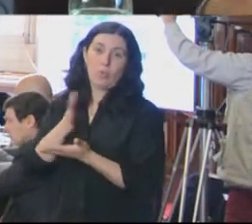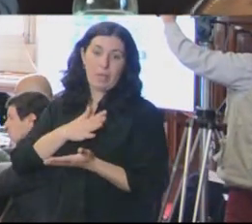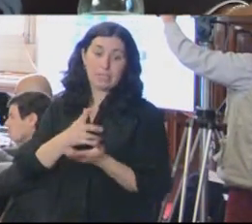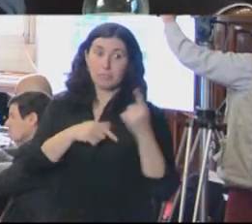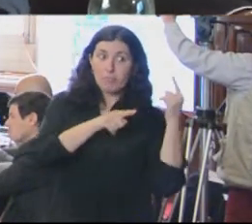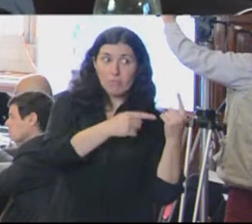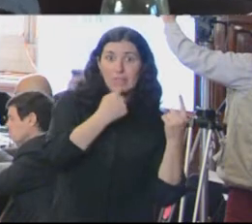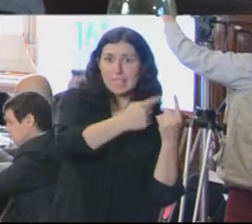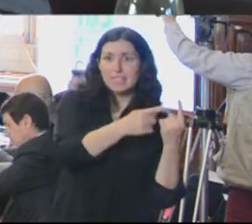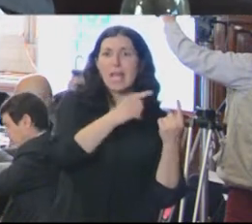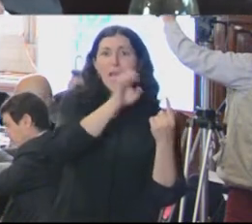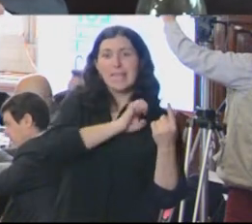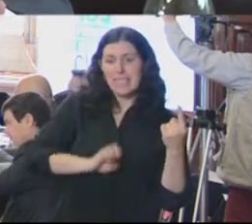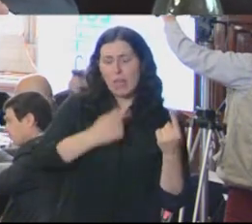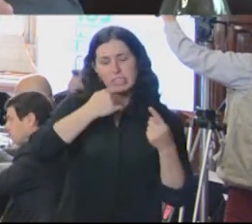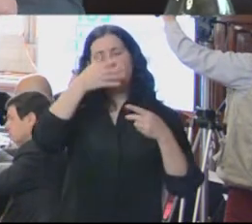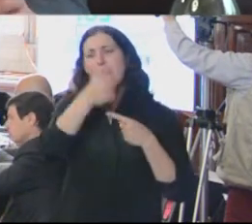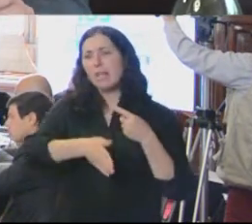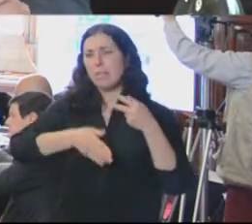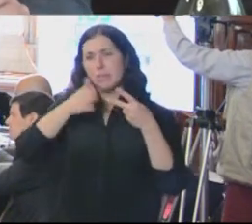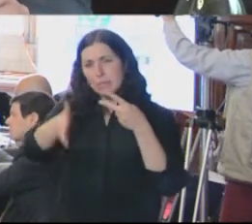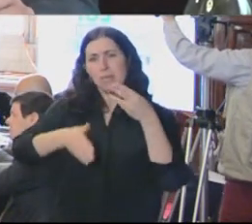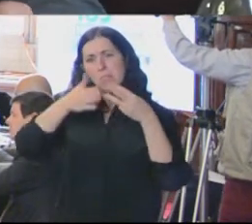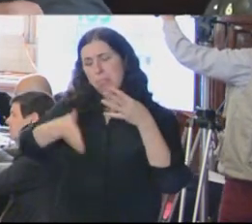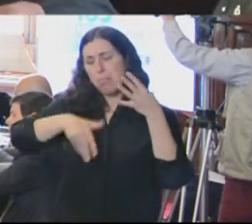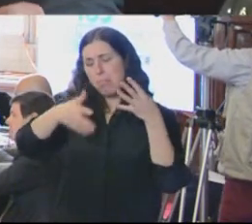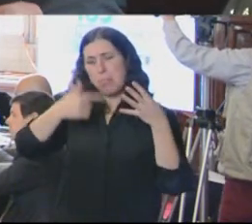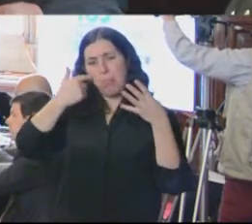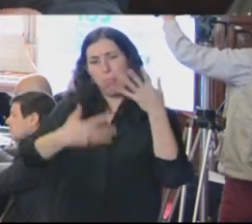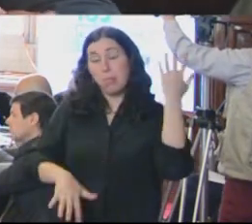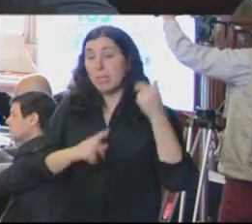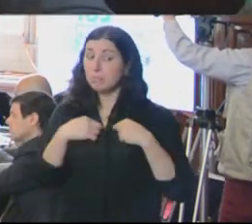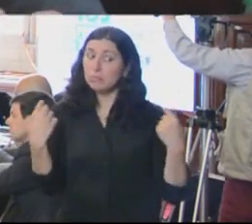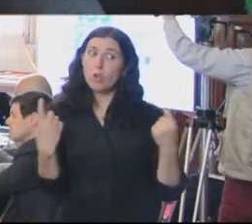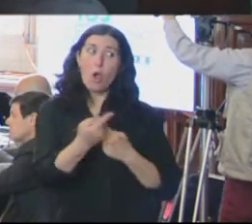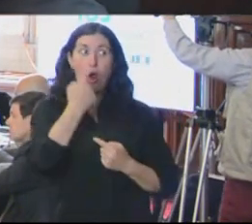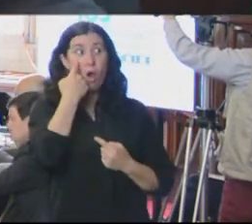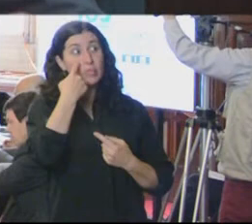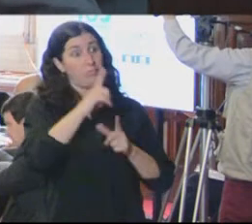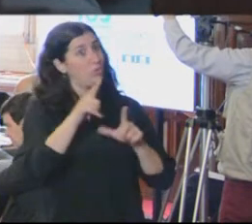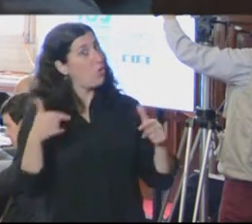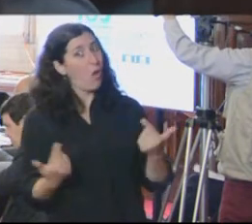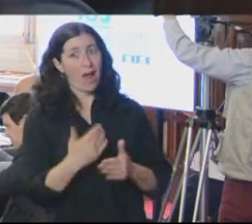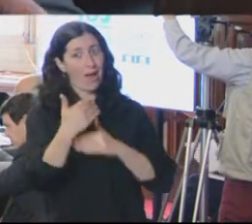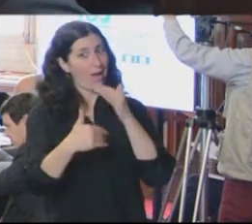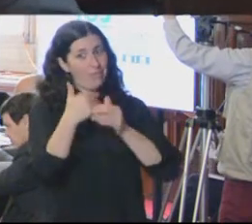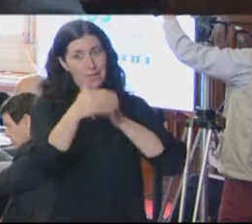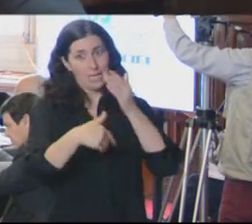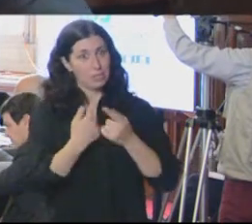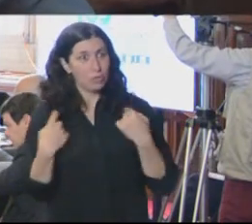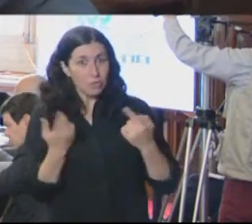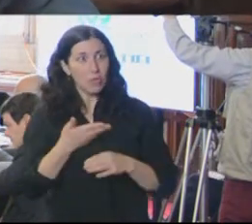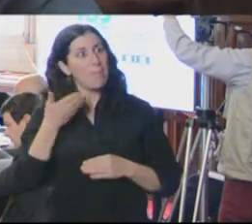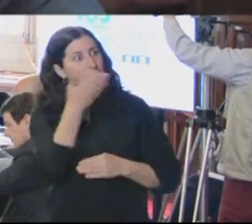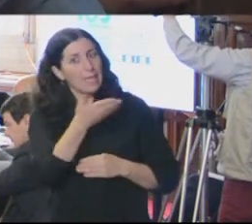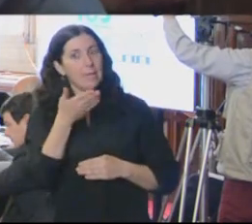sinnúmero de espacios de participación desde las plataformas y la organización de la sociedad civil, observamos que efectivamente no hay un avance frente a las solicitudes que se hacen en